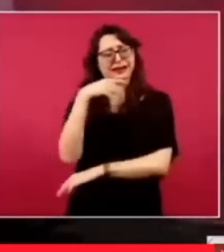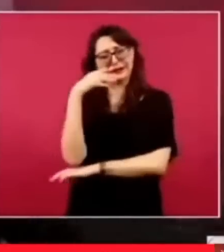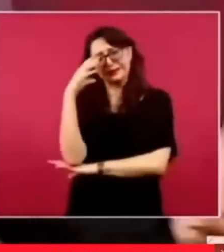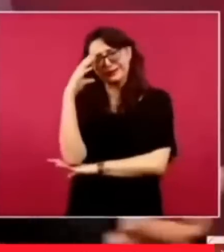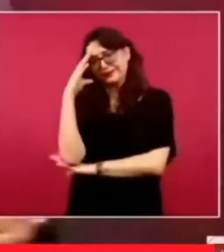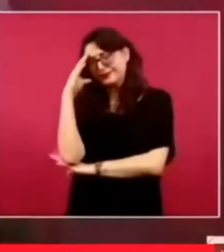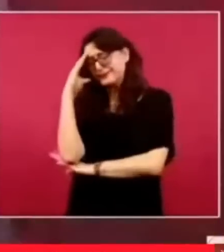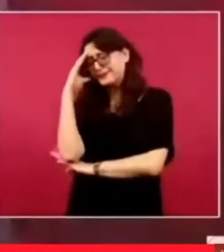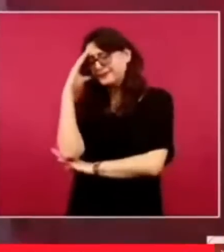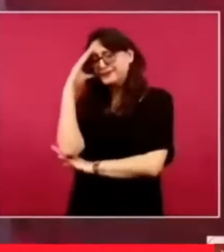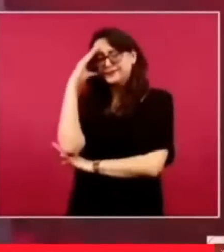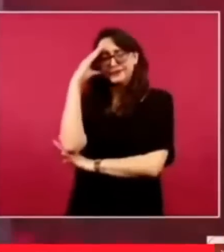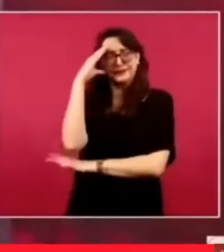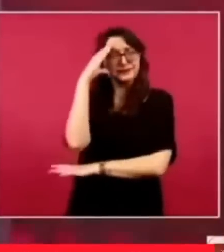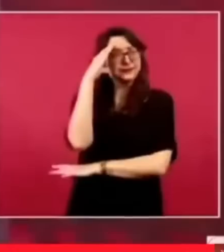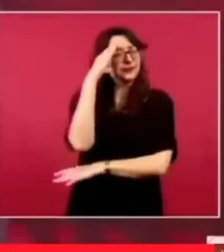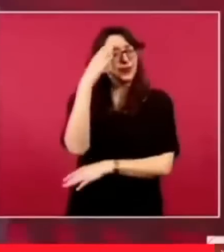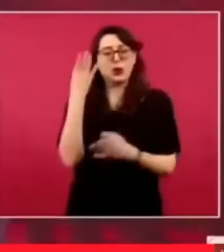¿Cómo?